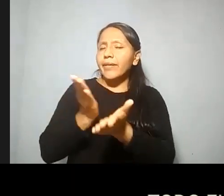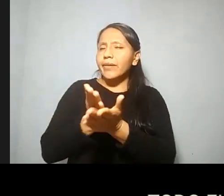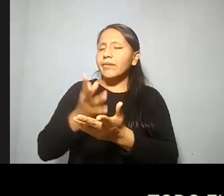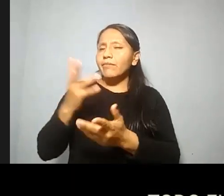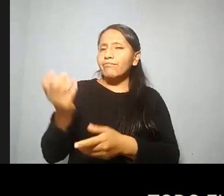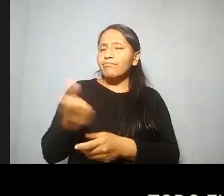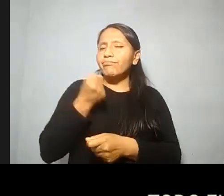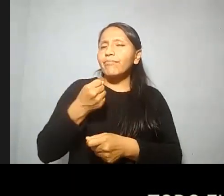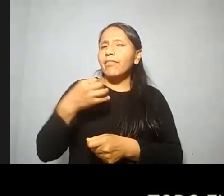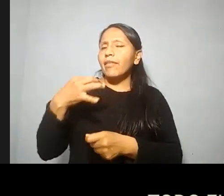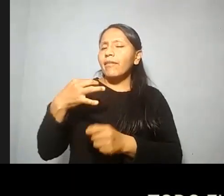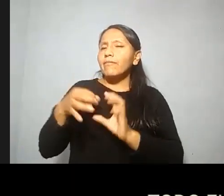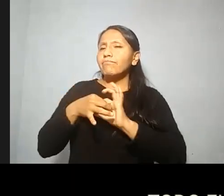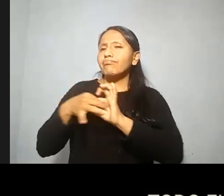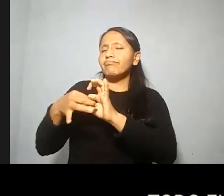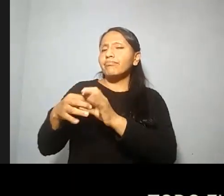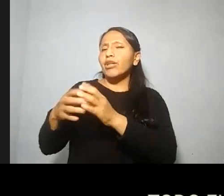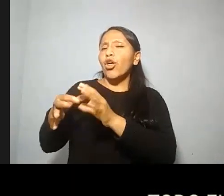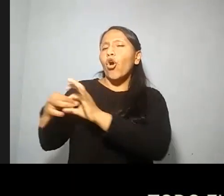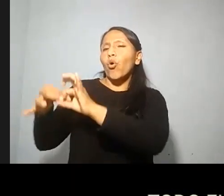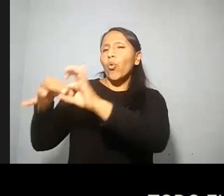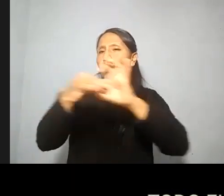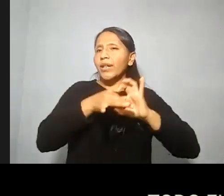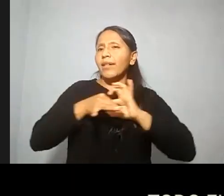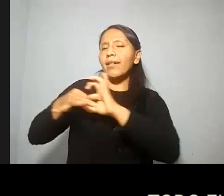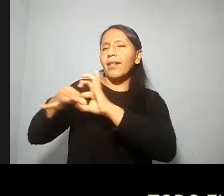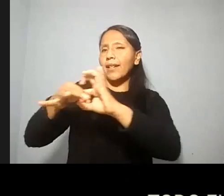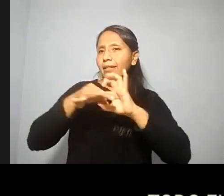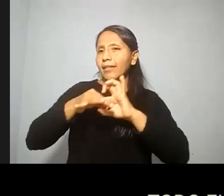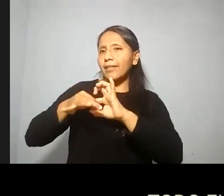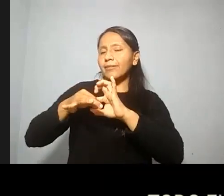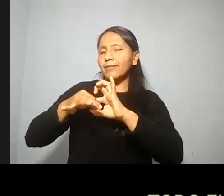hacerlo en unidad, porque